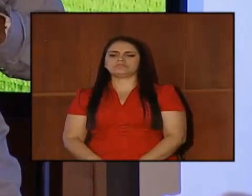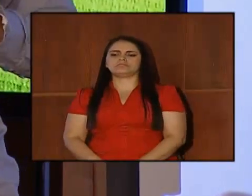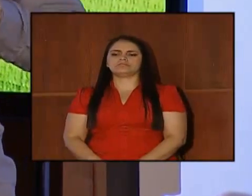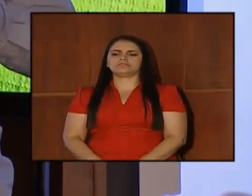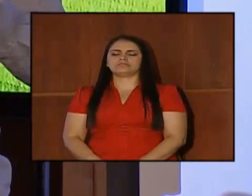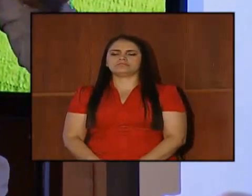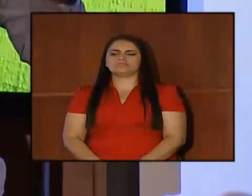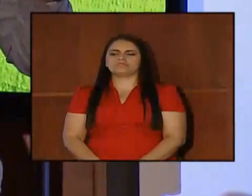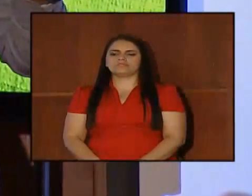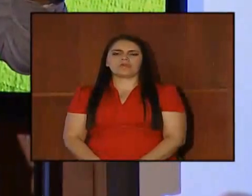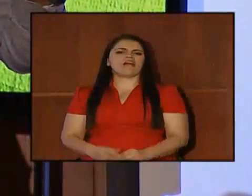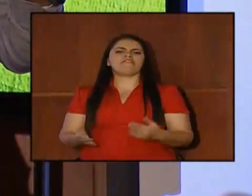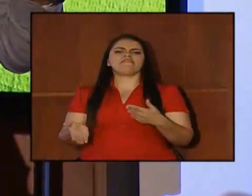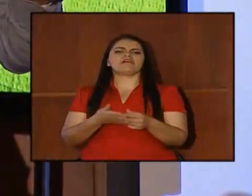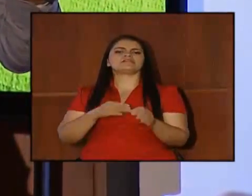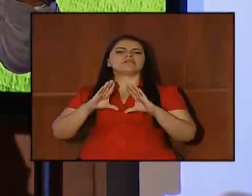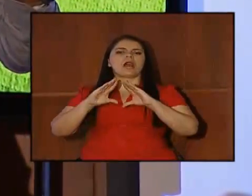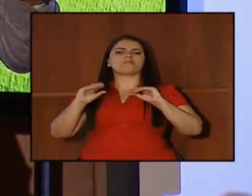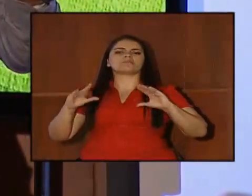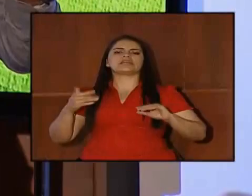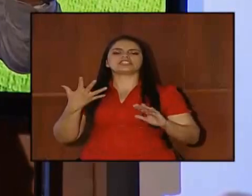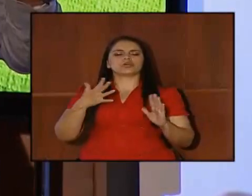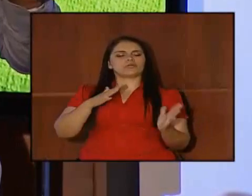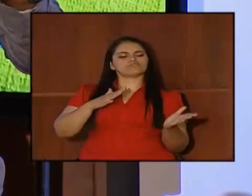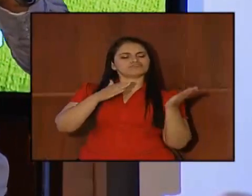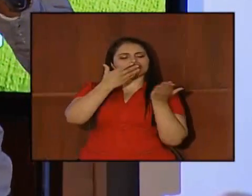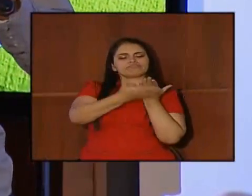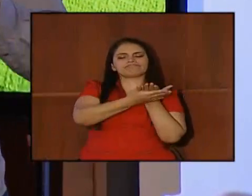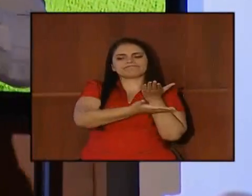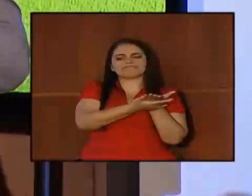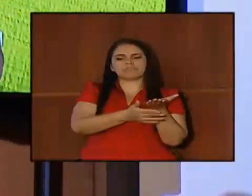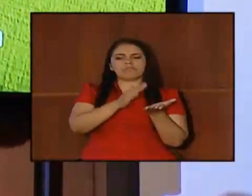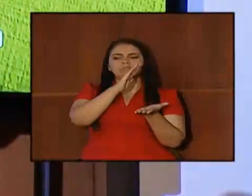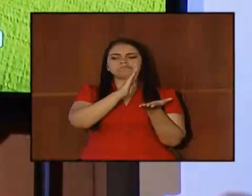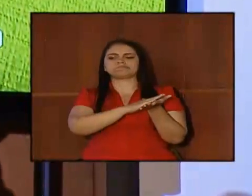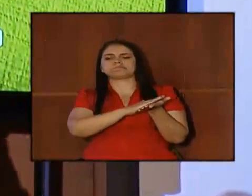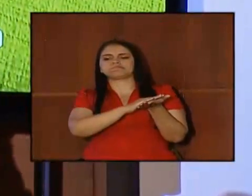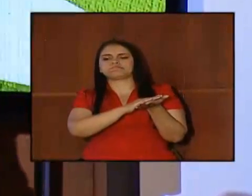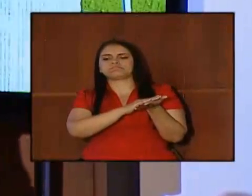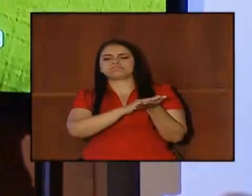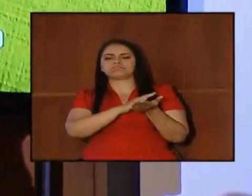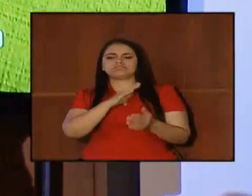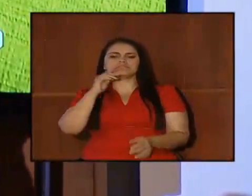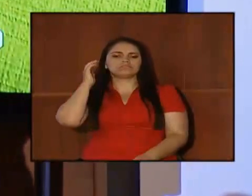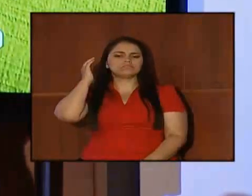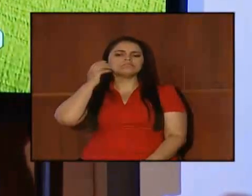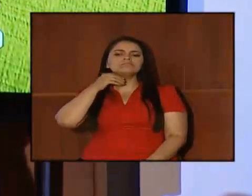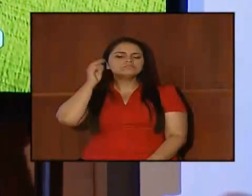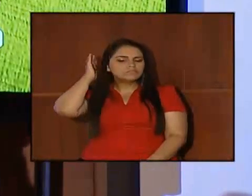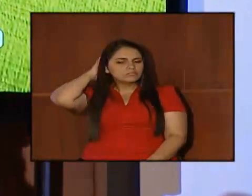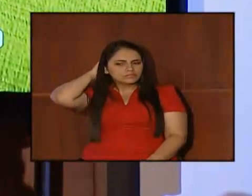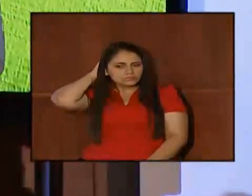y ponemos 5 almohadas para que duerma alto, ¿cierto? Y lo que hace el cuello es esto.